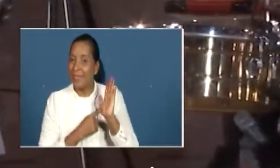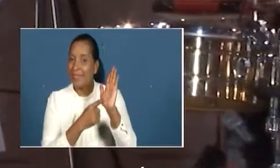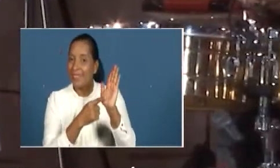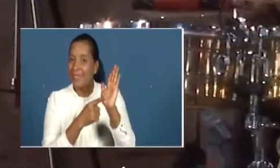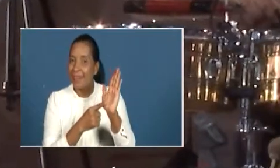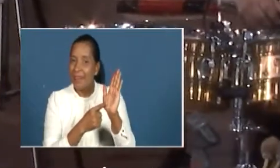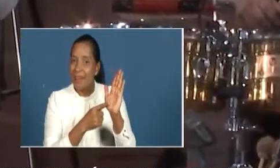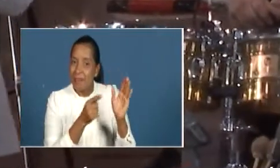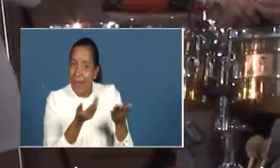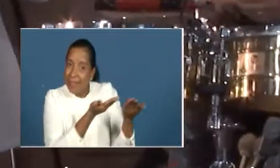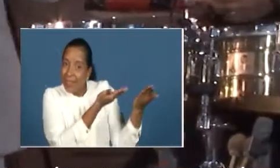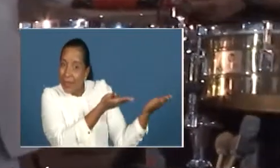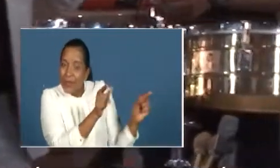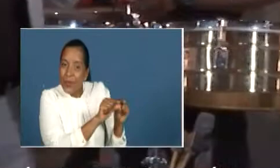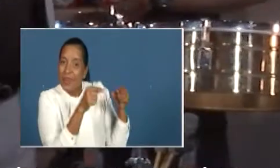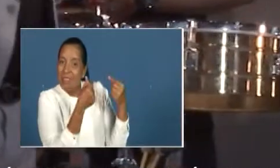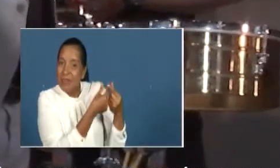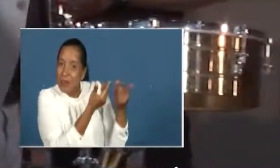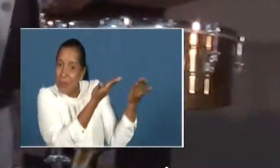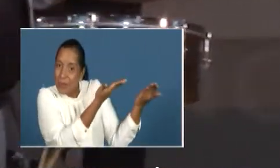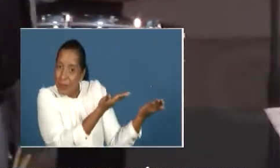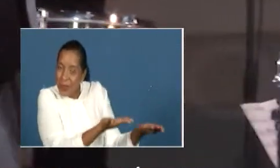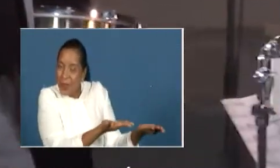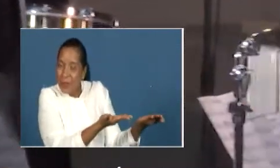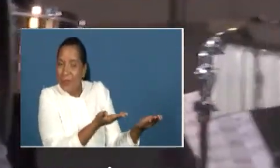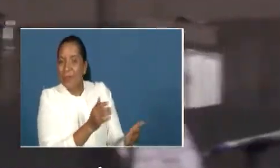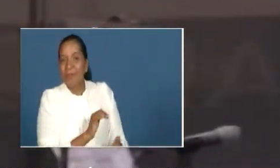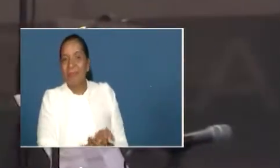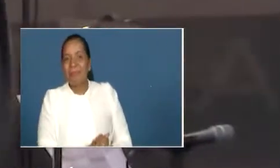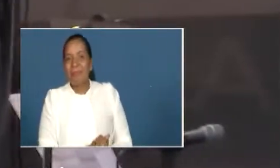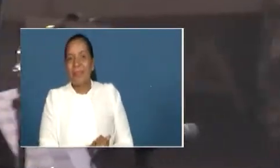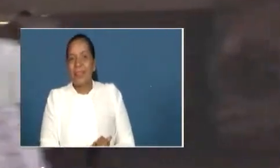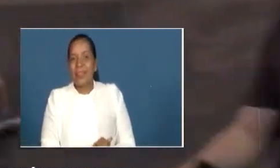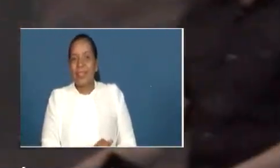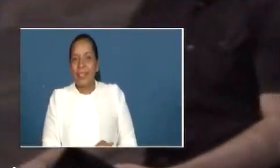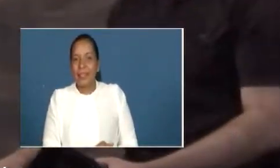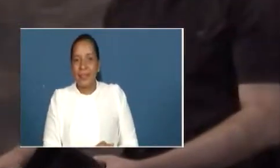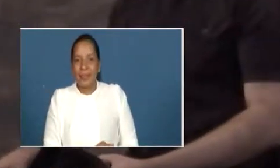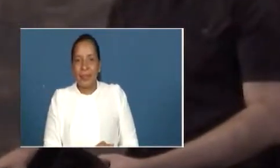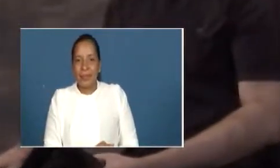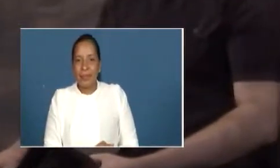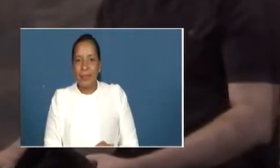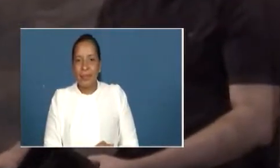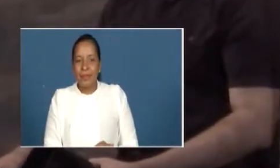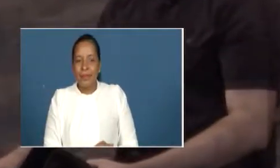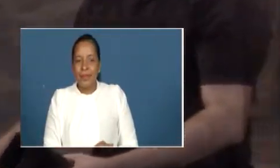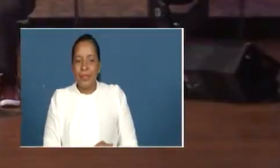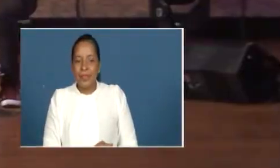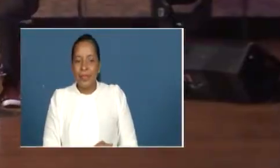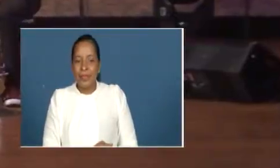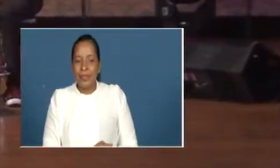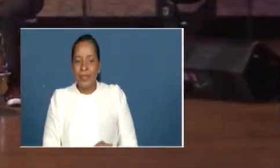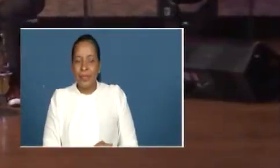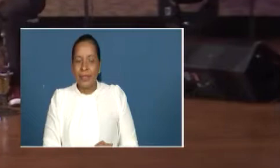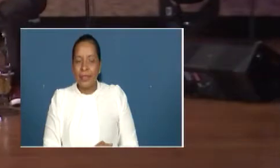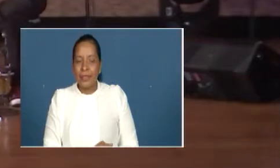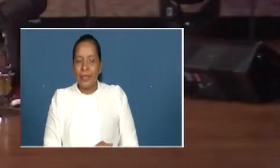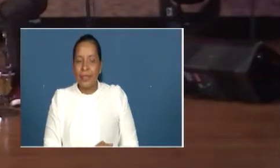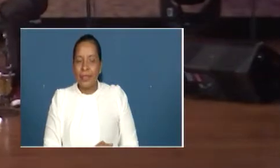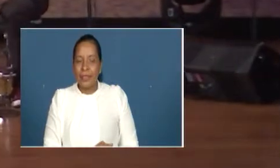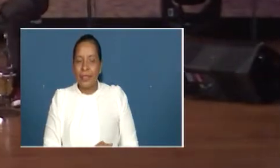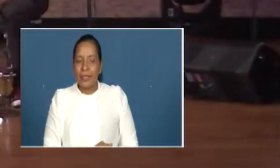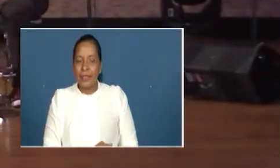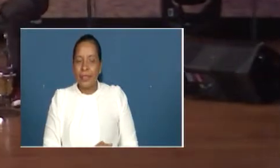de la orquesta también acá. Ya presentamos el brass, que está acá. En los bongos, en la